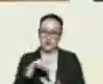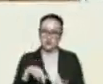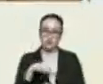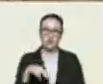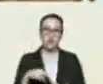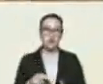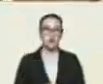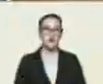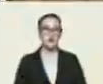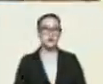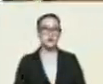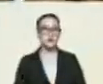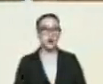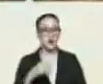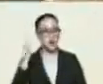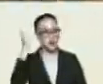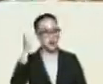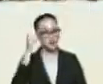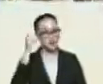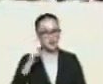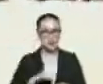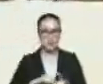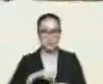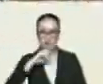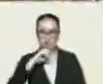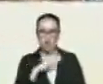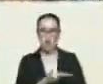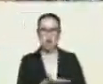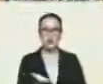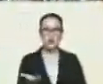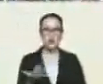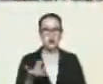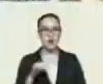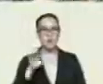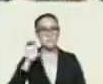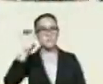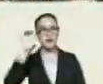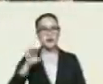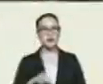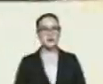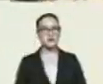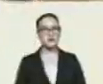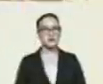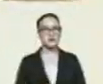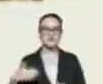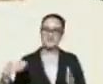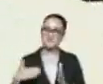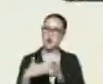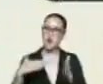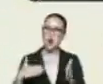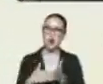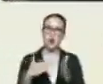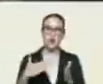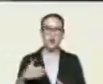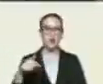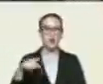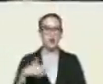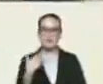revolucionaria, con conciencia del momento histórico que vive nuestra patria y de las amenazas que se ciernen sobre